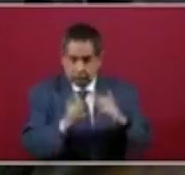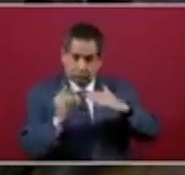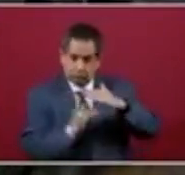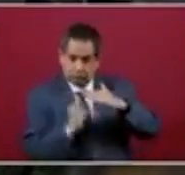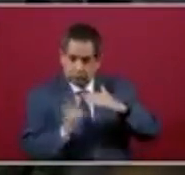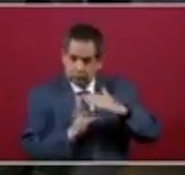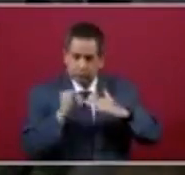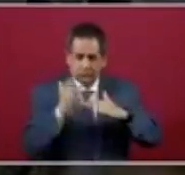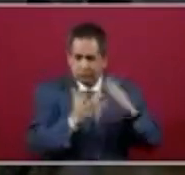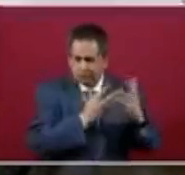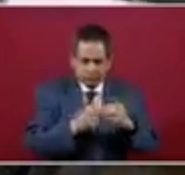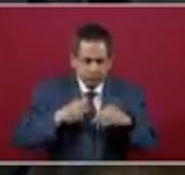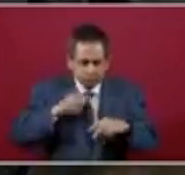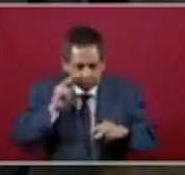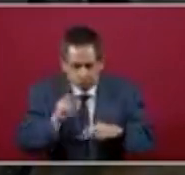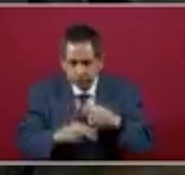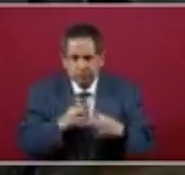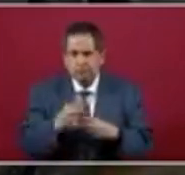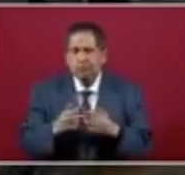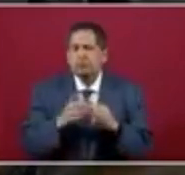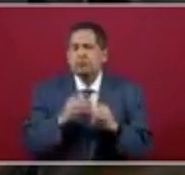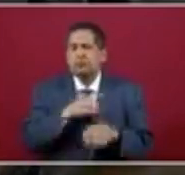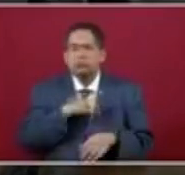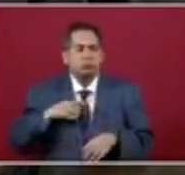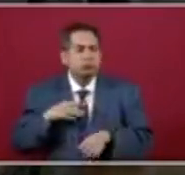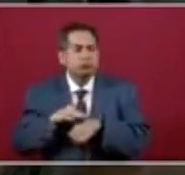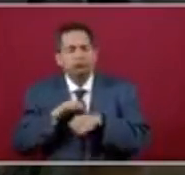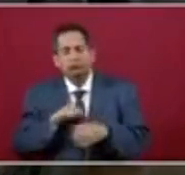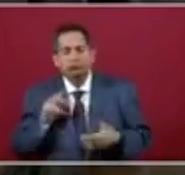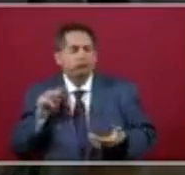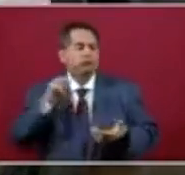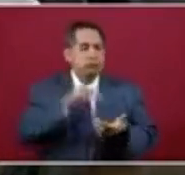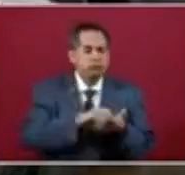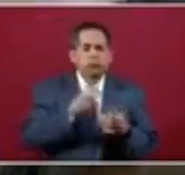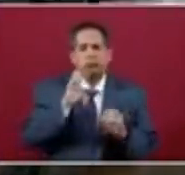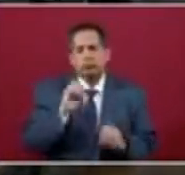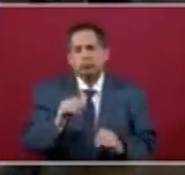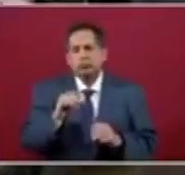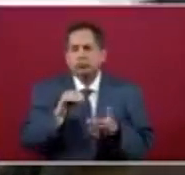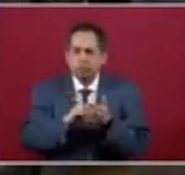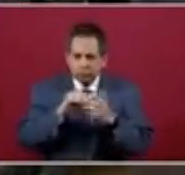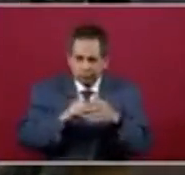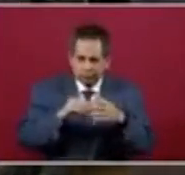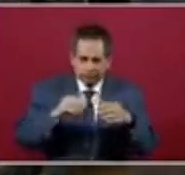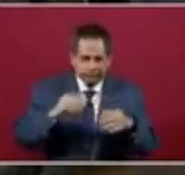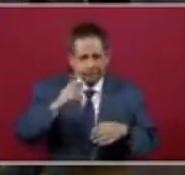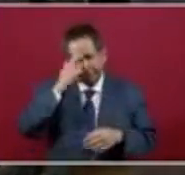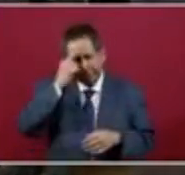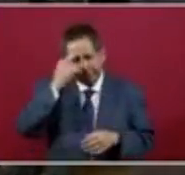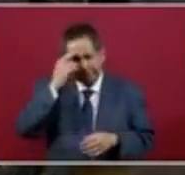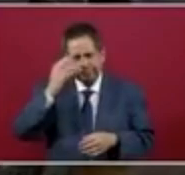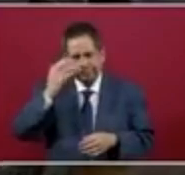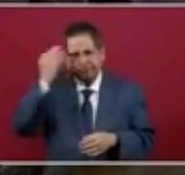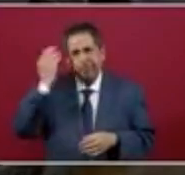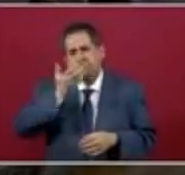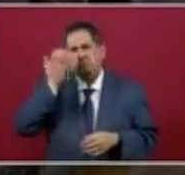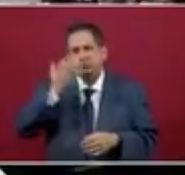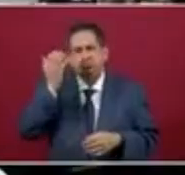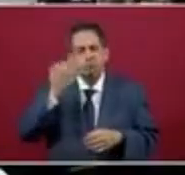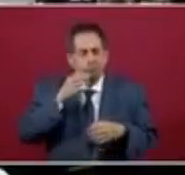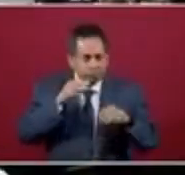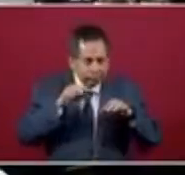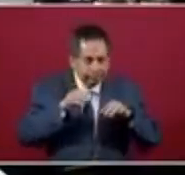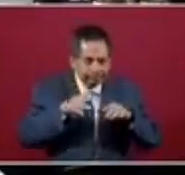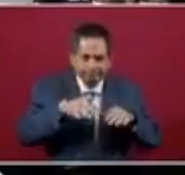pueda ya consultar, ir directamente, o todavía hay que hacer la búsqueda, como muchos tuvimos que hacer en algún